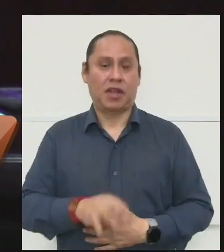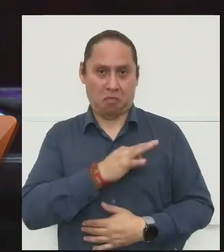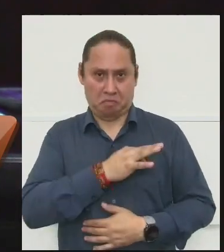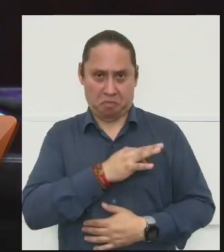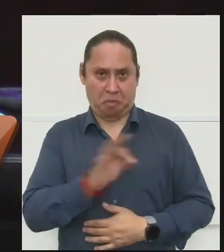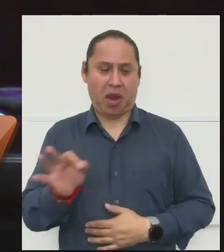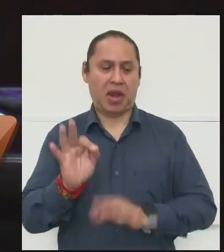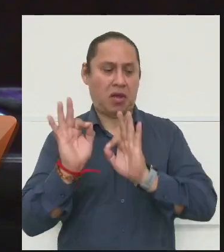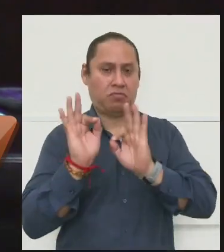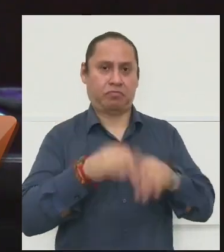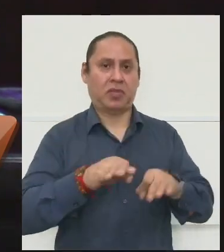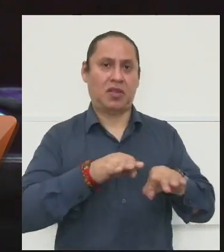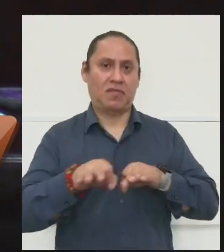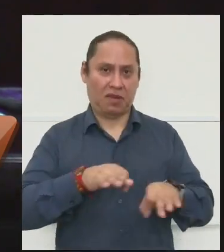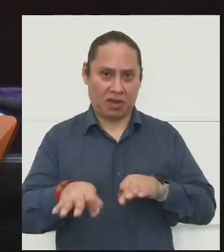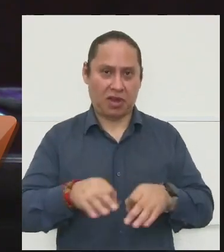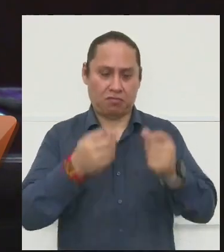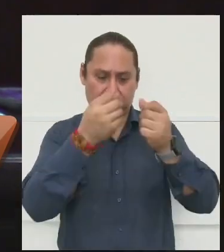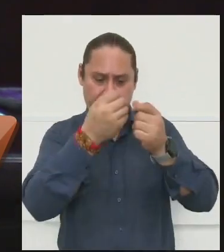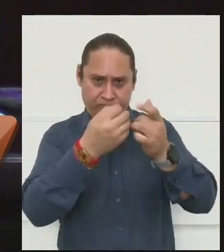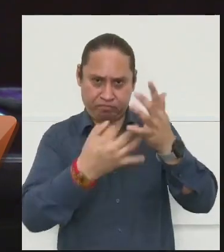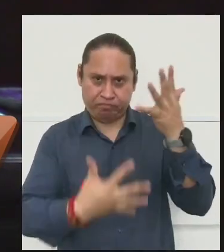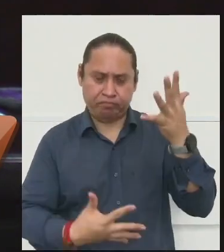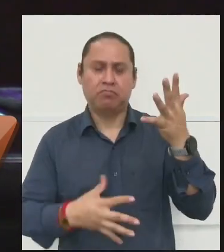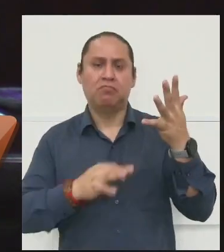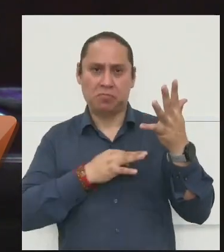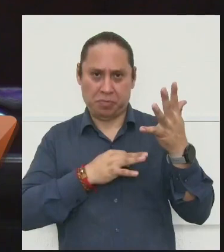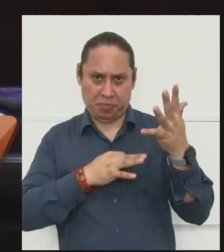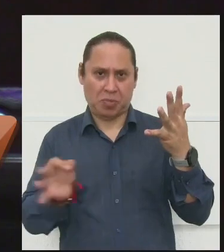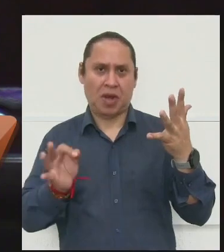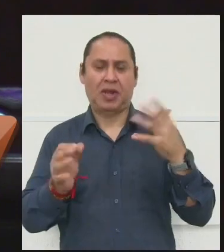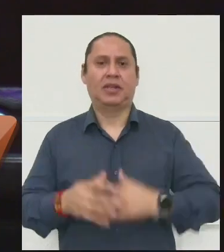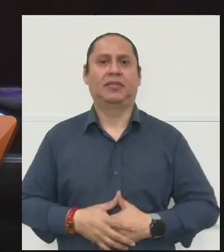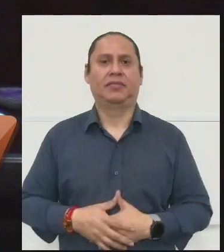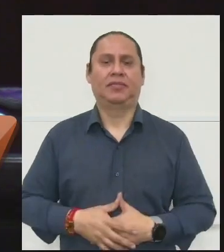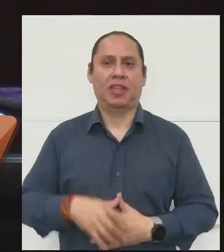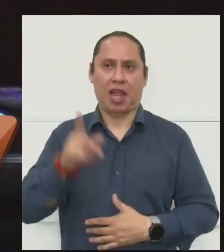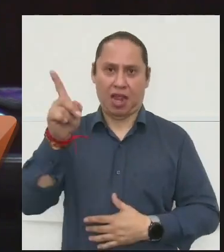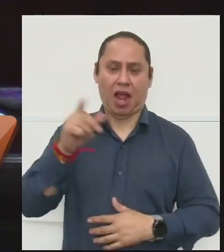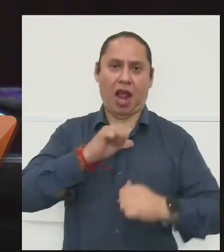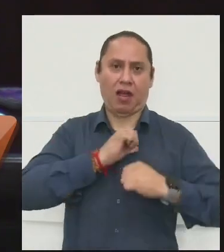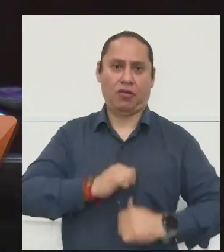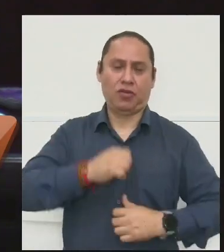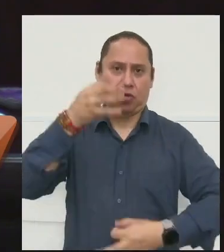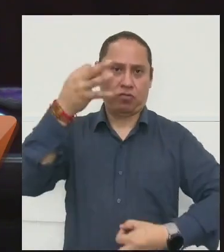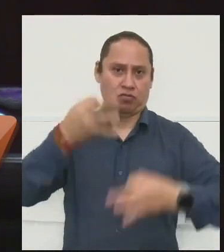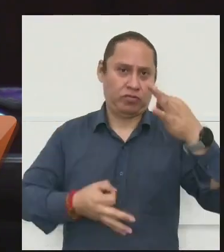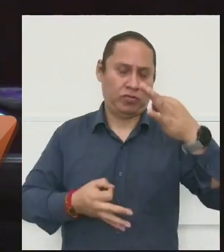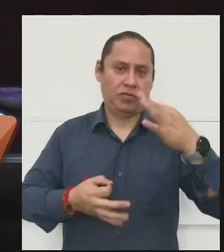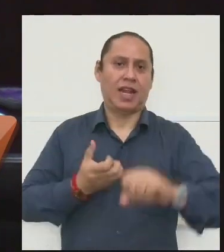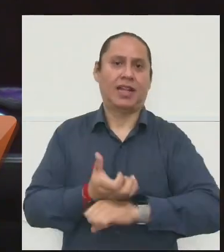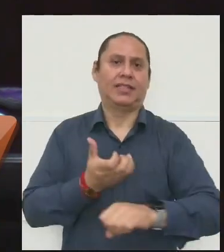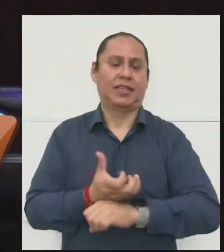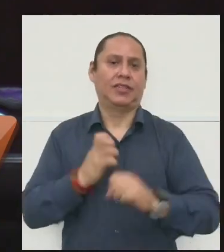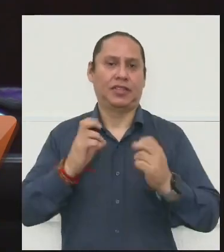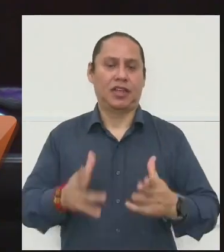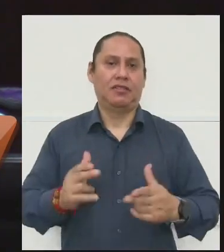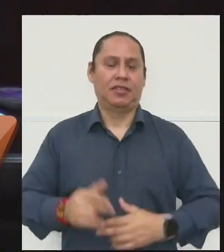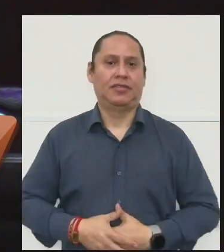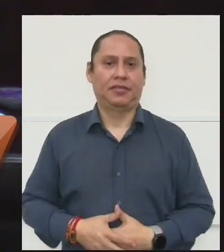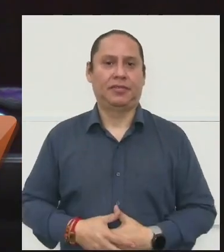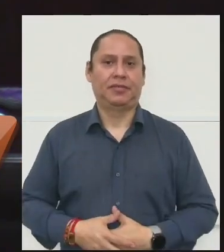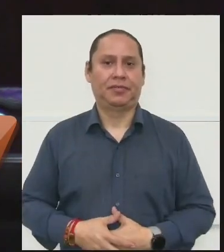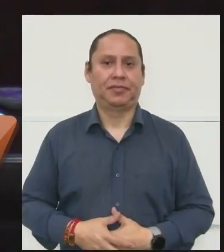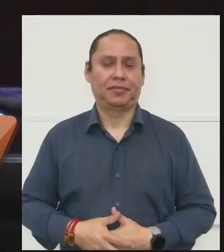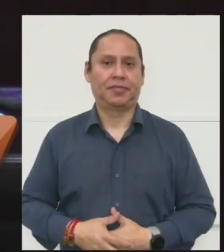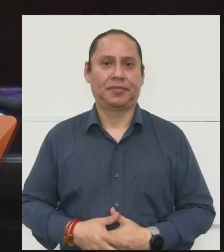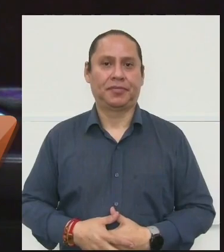los requisitos de elegibilidad para ser magistrada integrante del Tribunal Superior de Justicia del Estado que al